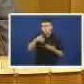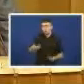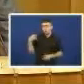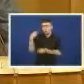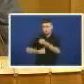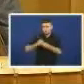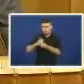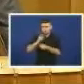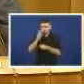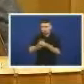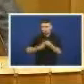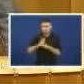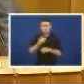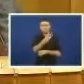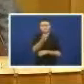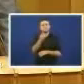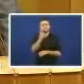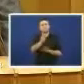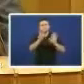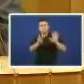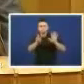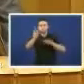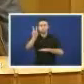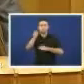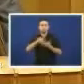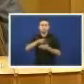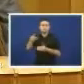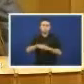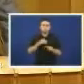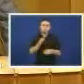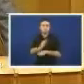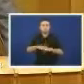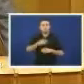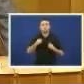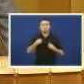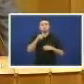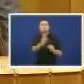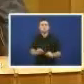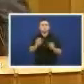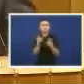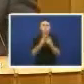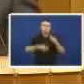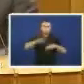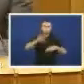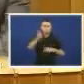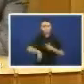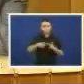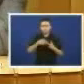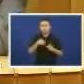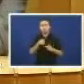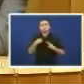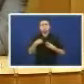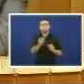372 millóns de euros executados para a creación de vivenda de protección oficial a licitación de vivendas de promoción